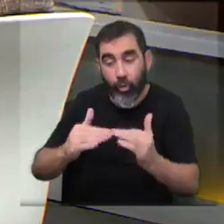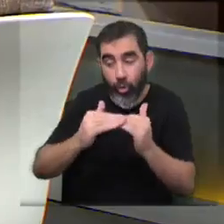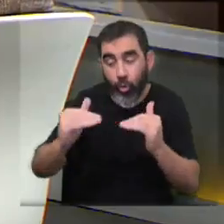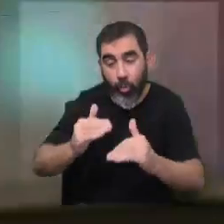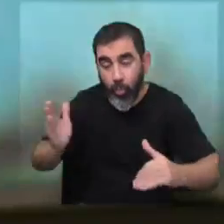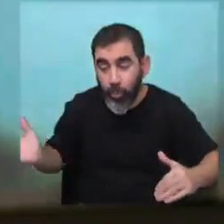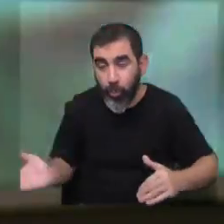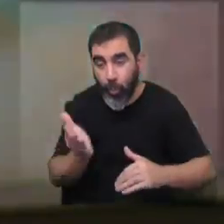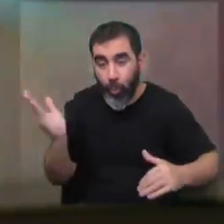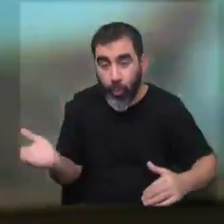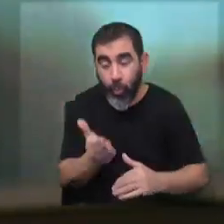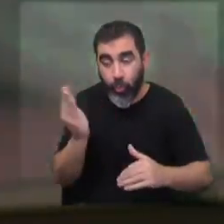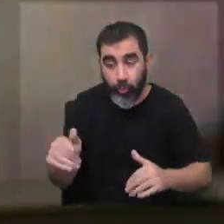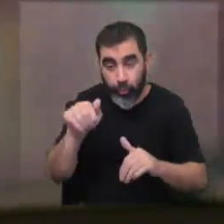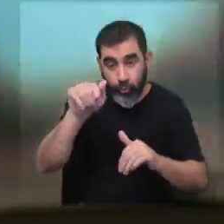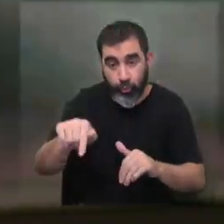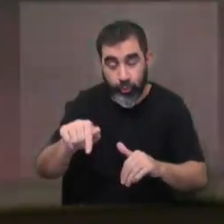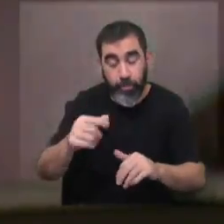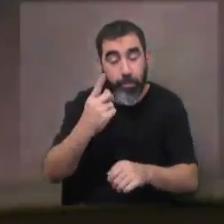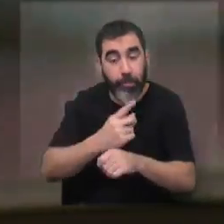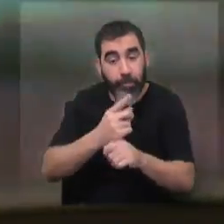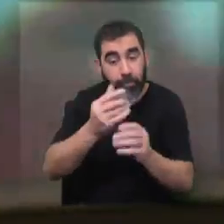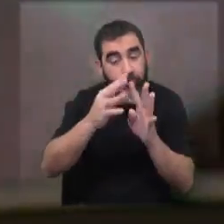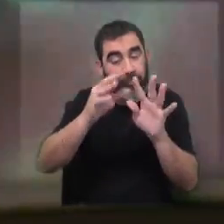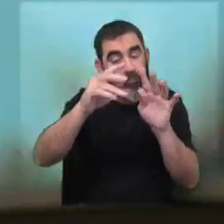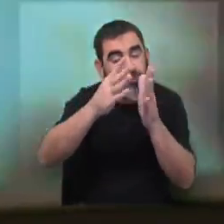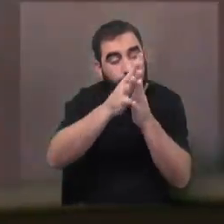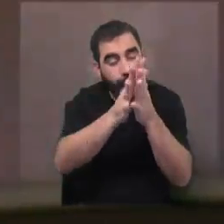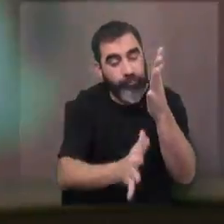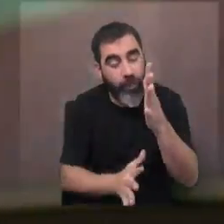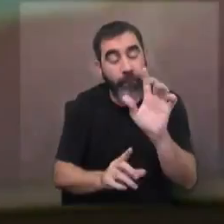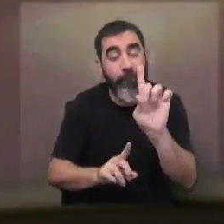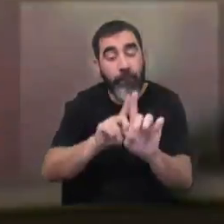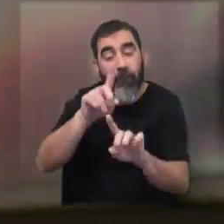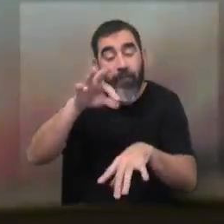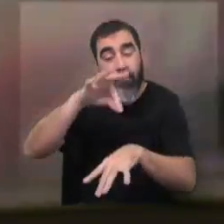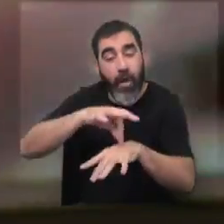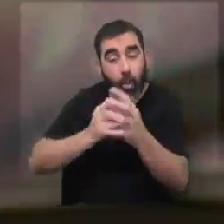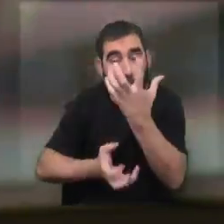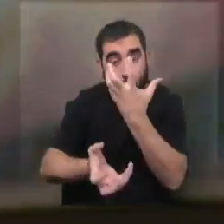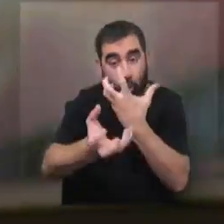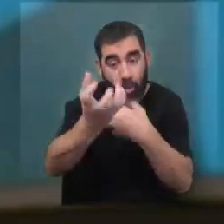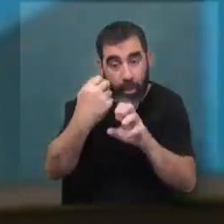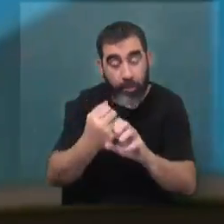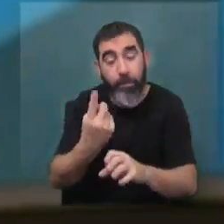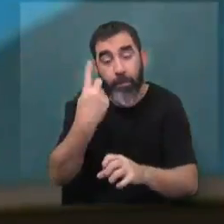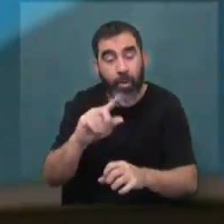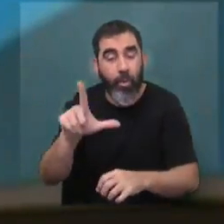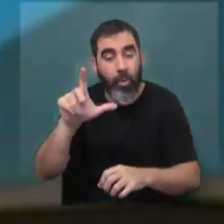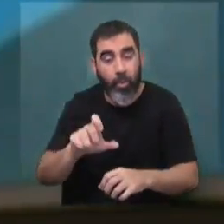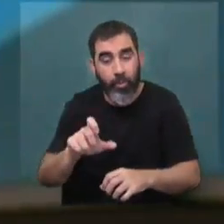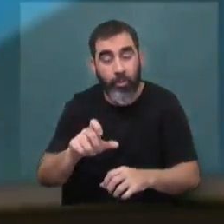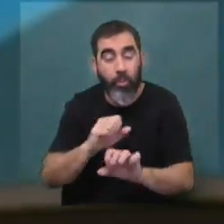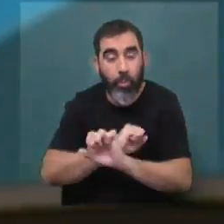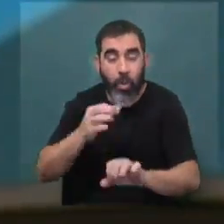de apitoxina, en principio en las colmenas que nosotros tenemos en la Facultad de Veterinaria, pero obviamente es extrapolable